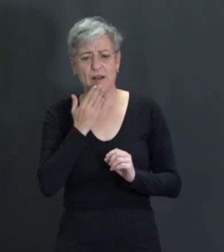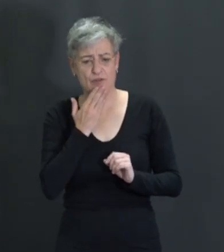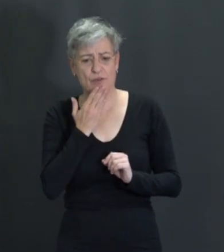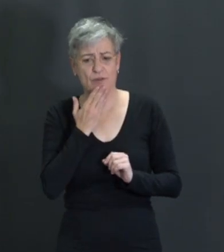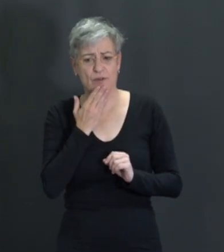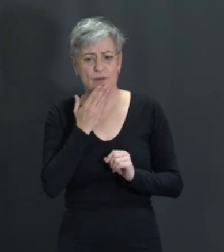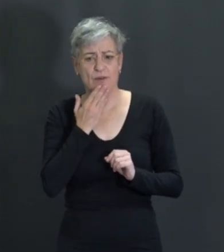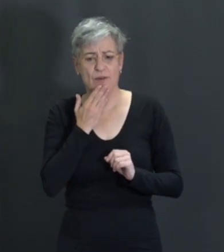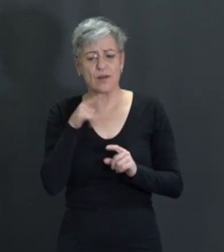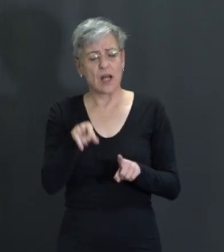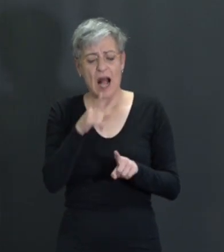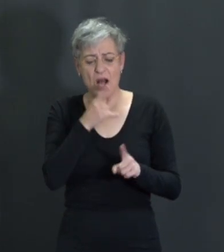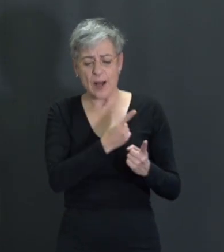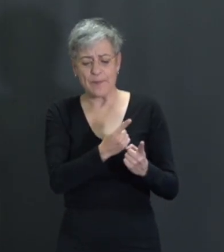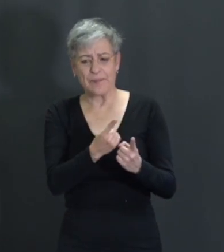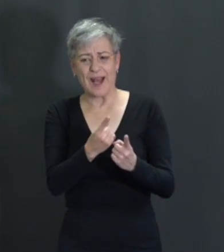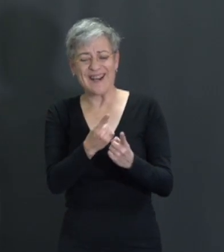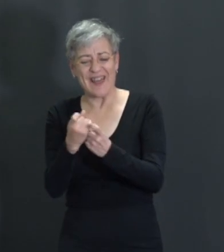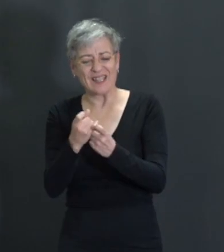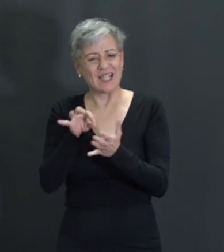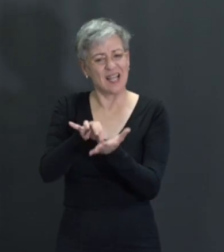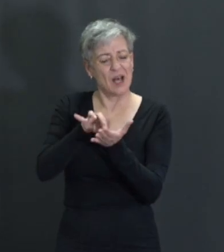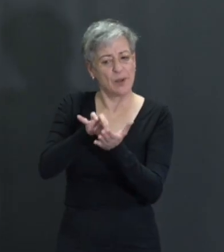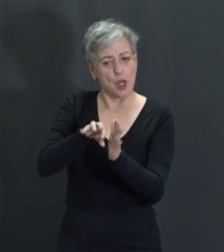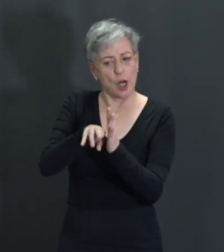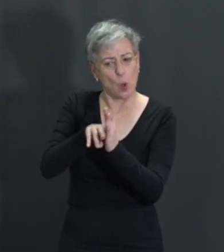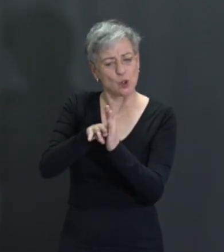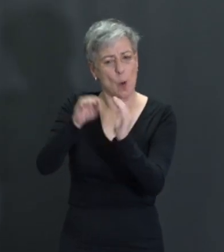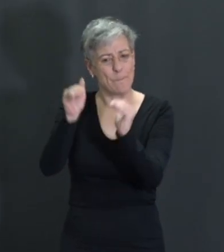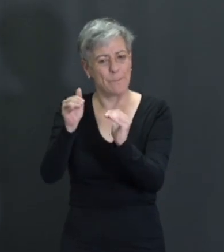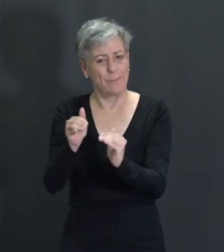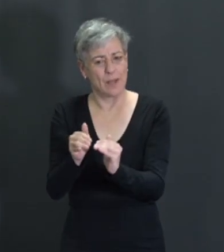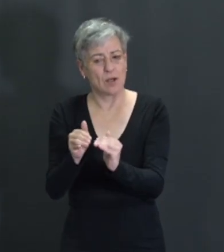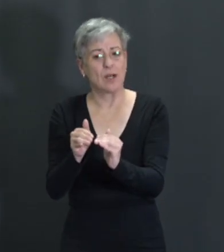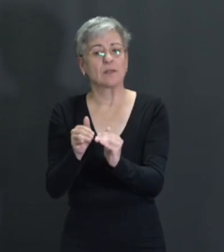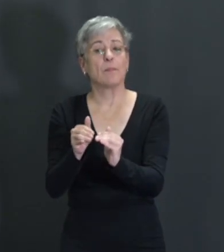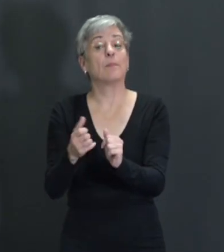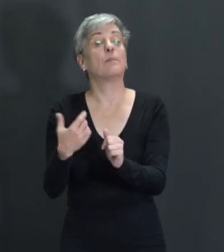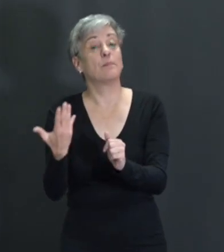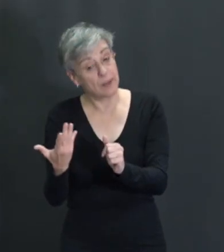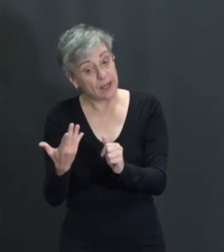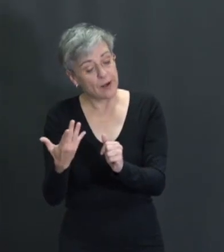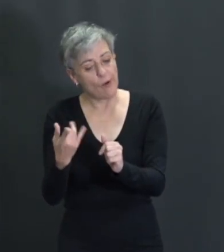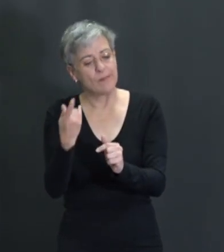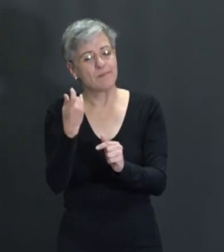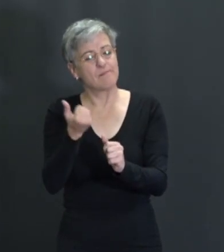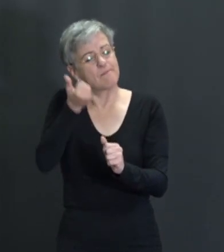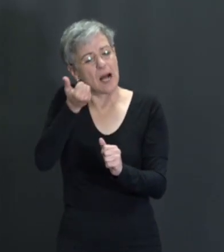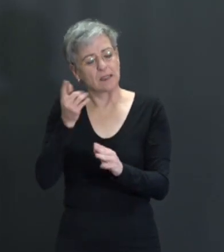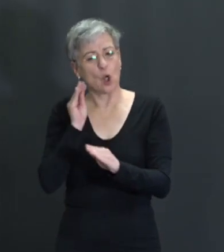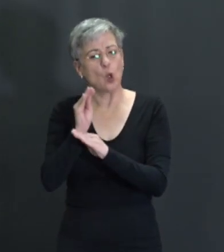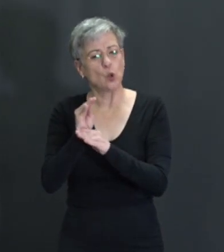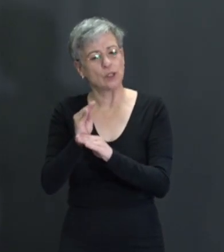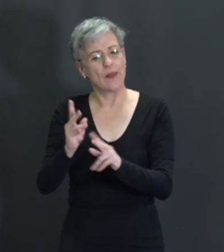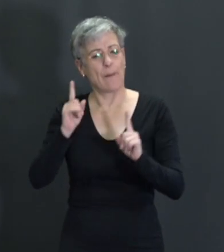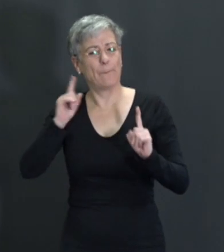vez necesita menos servicios concretos o recursos concretos y, eso sí, más conductas preventivas, más conductas